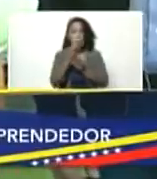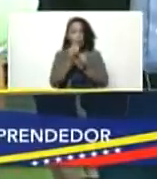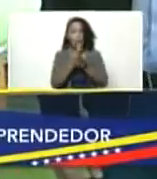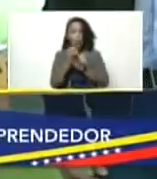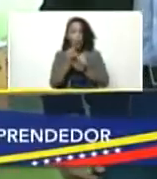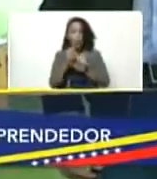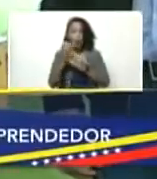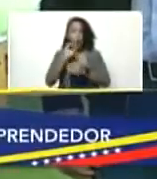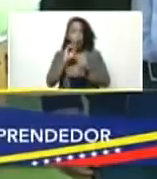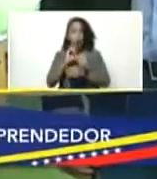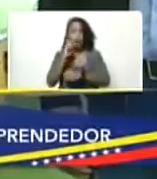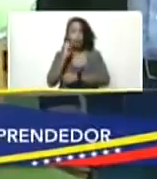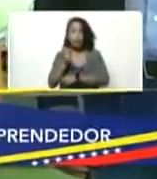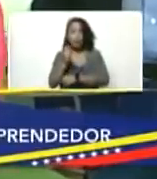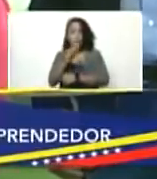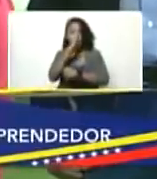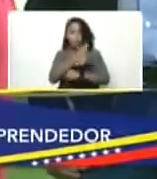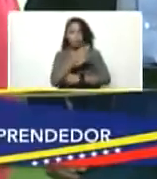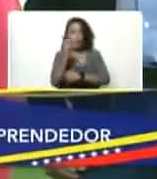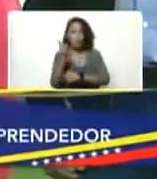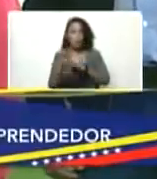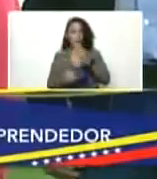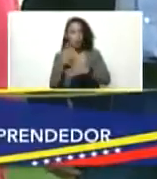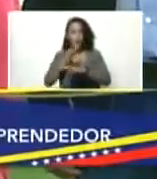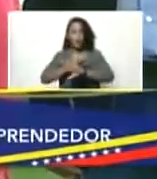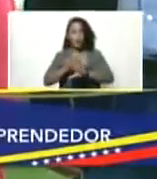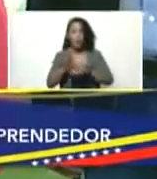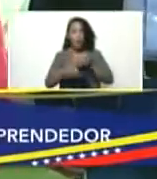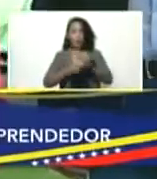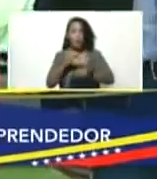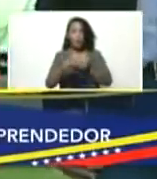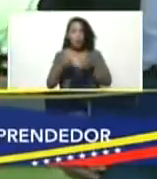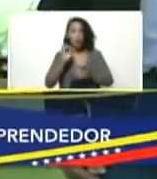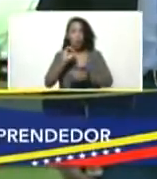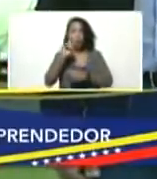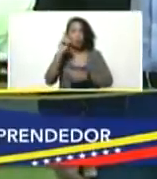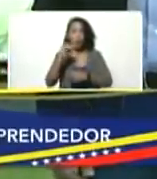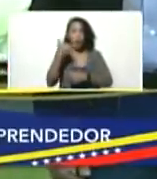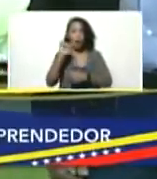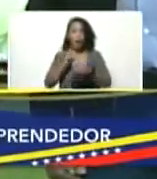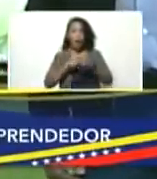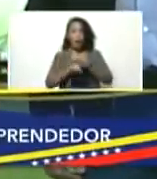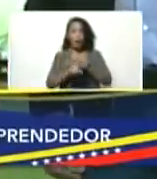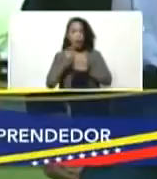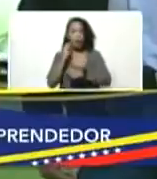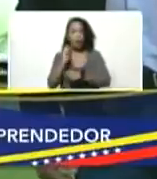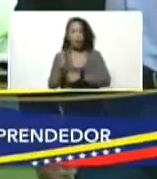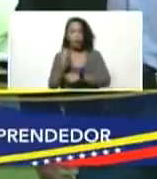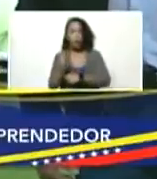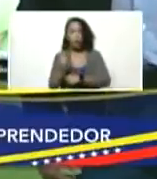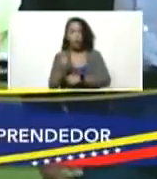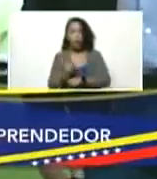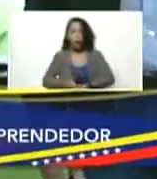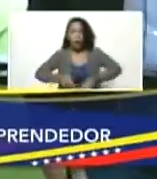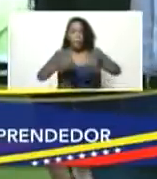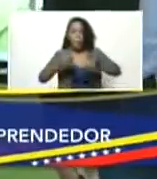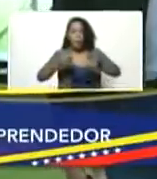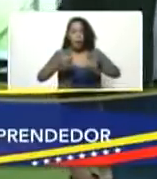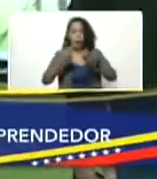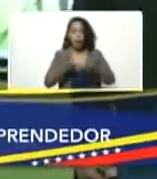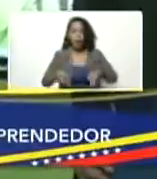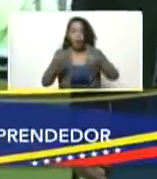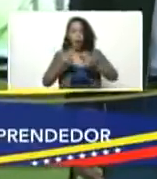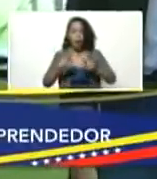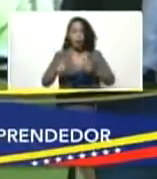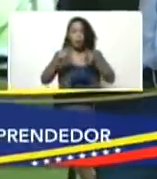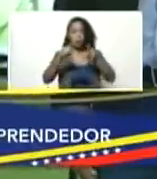tiene financiamiento directo a través de este fondo que ya usted creó, o tiene también acceso para financiarse en el mercado de valores. Usted creó el